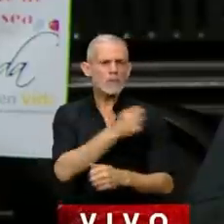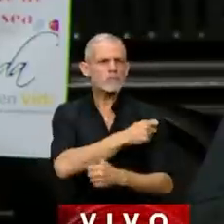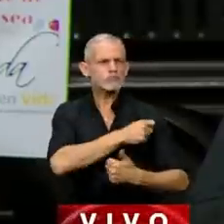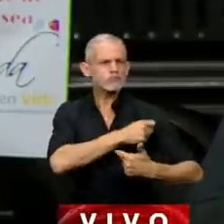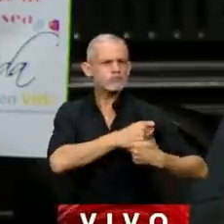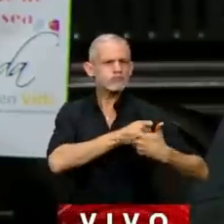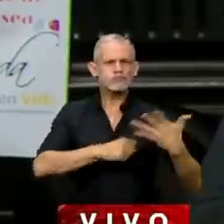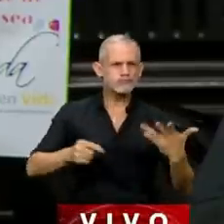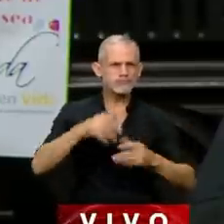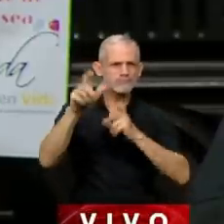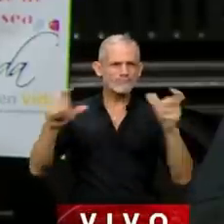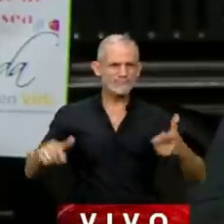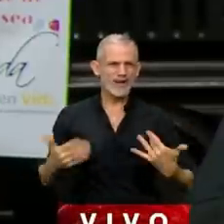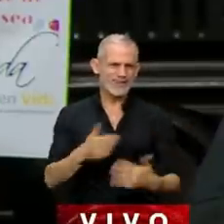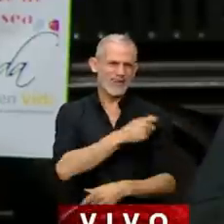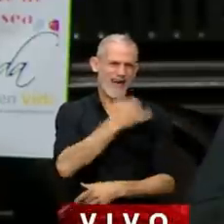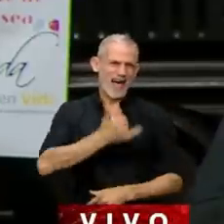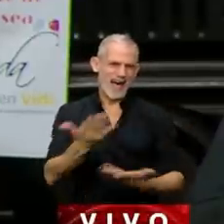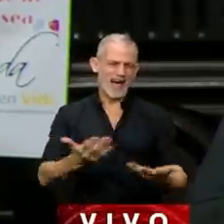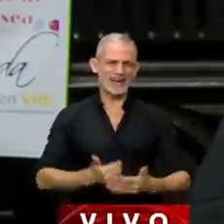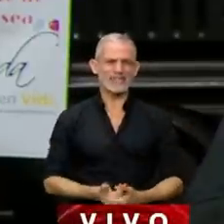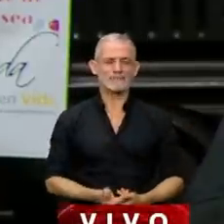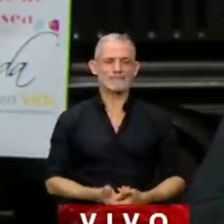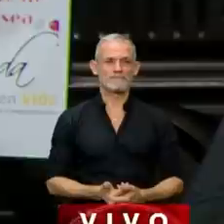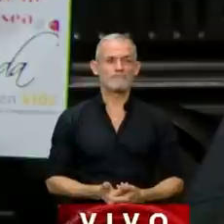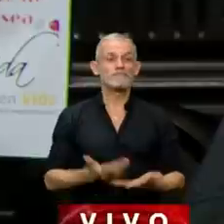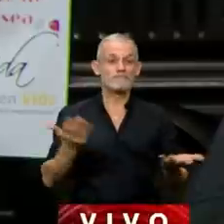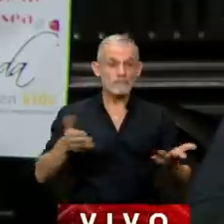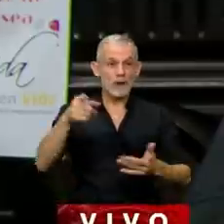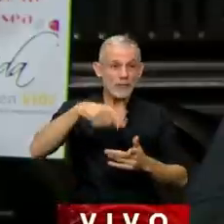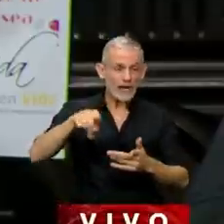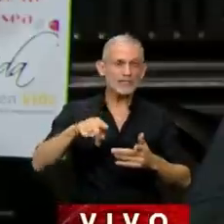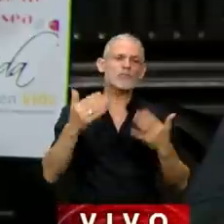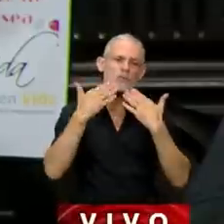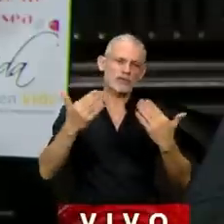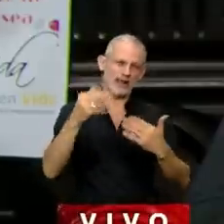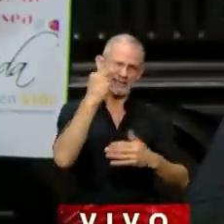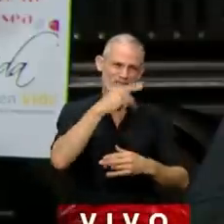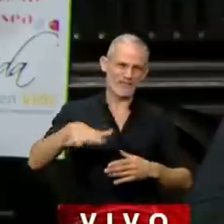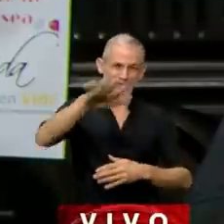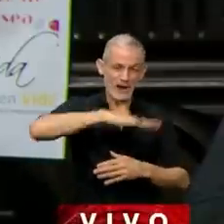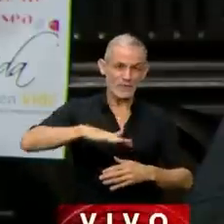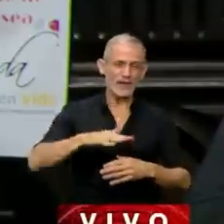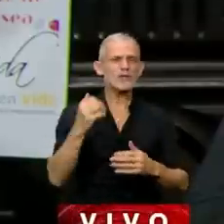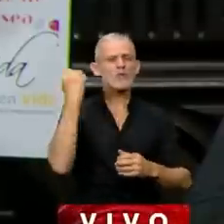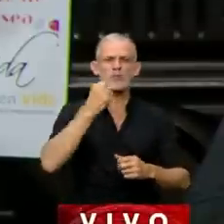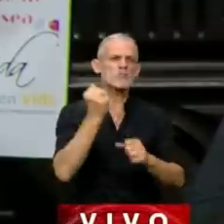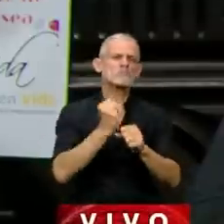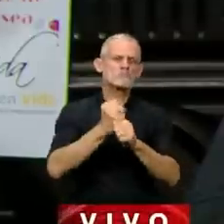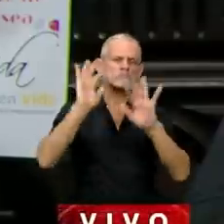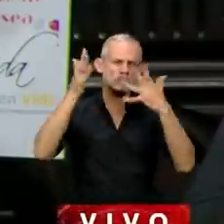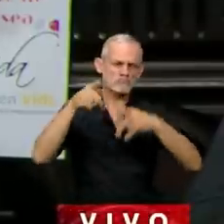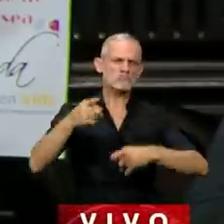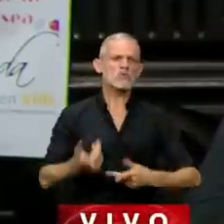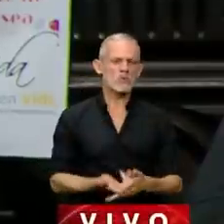lograr que muchísimos argentinos y argentinas hoy estén vacunados por el COVID. Así que para ellas muchísimas gracias y nuevamente destacar el laburo que se